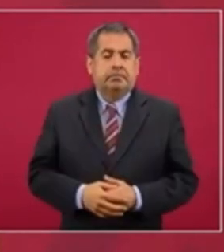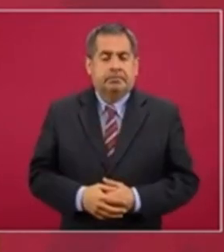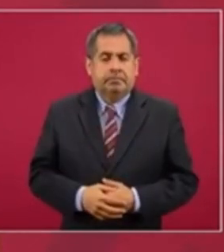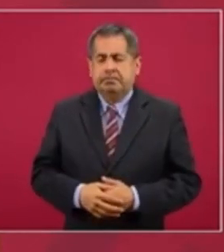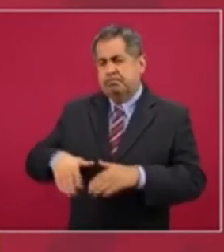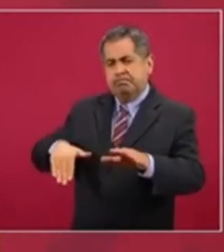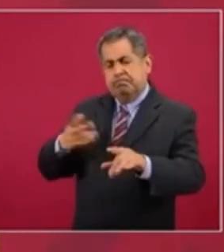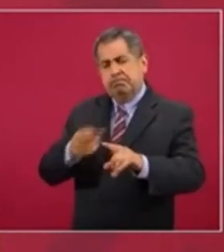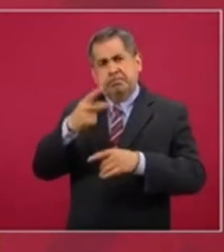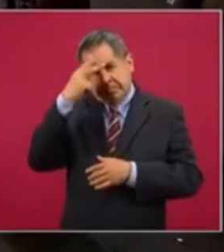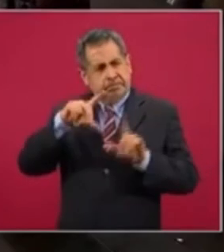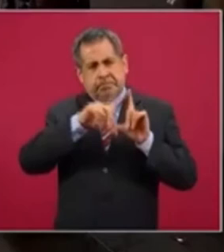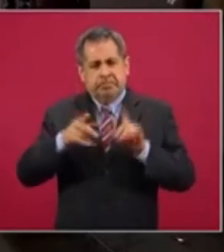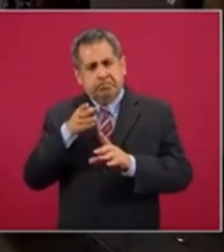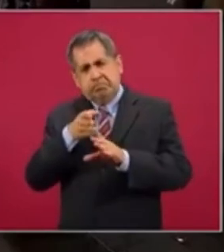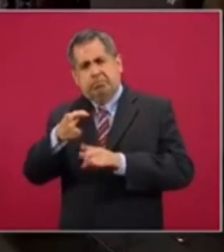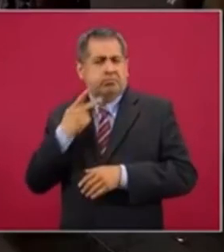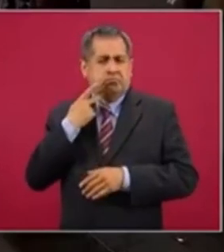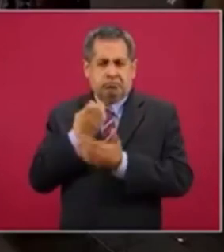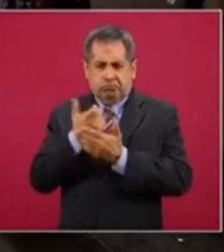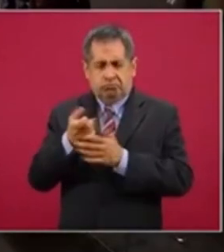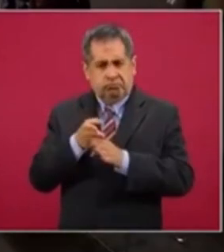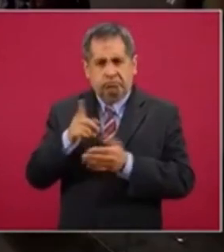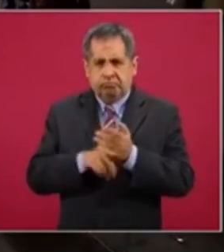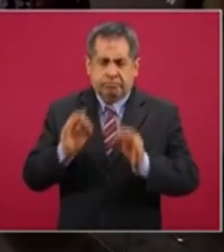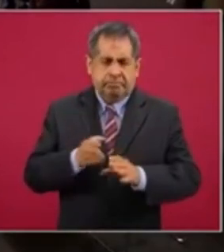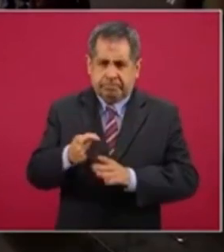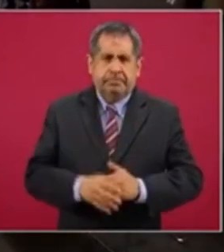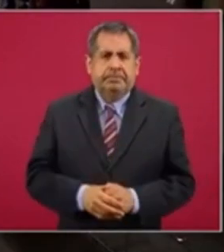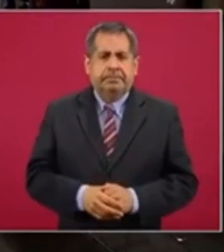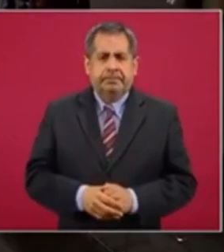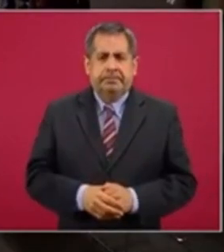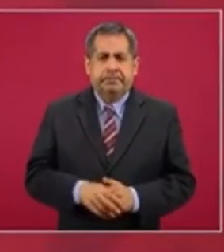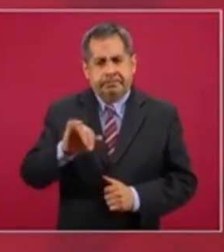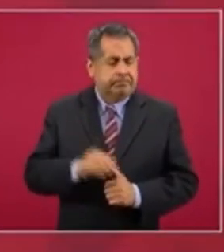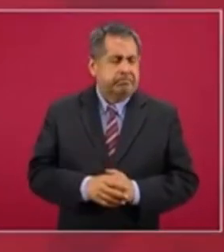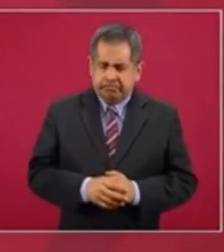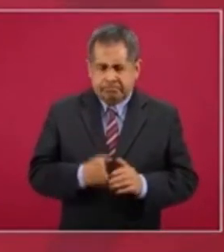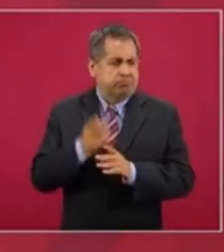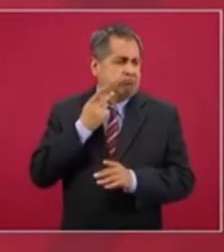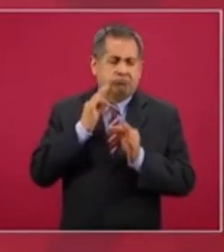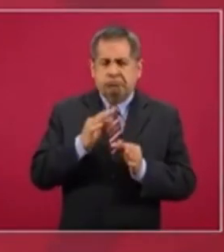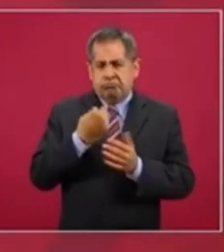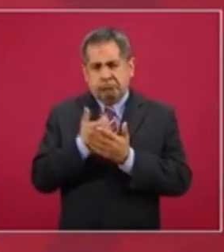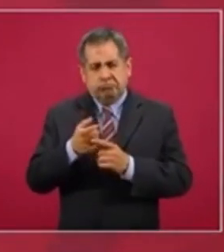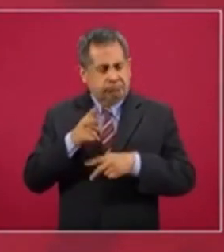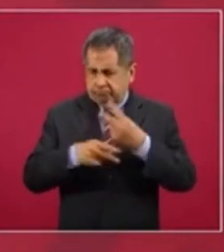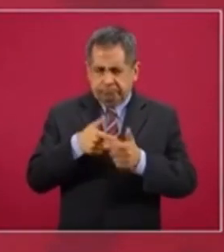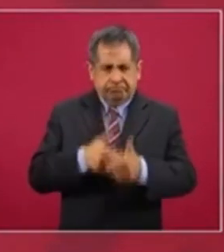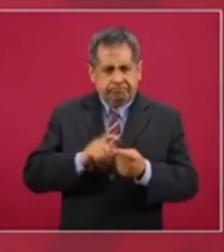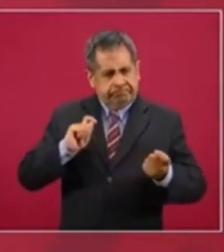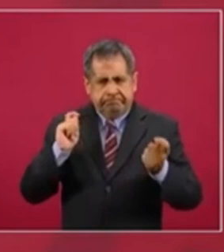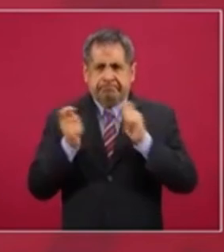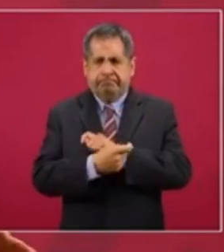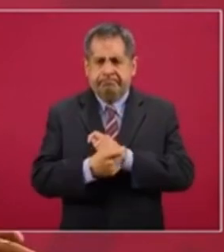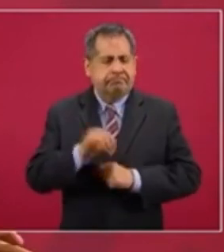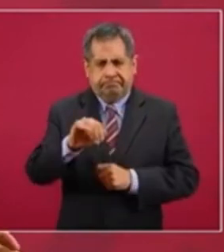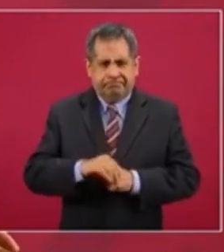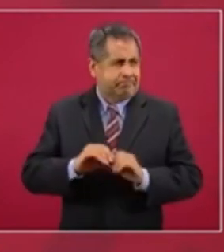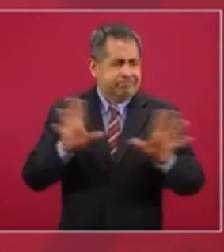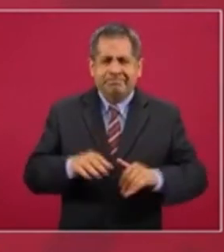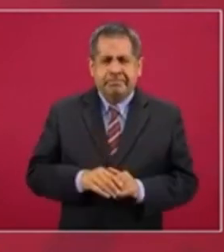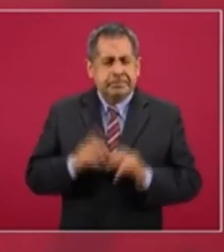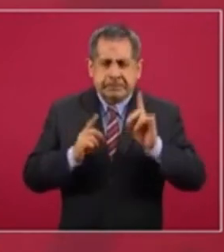decir el rumbo. ¿México tiene rumbo político y económico, señor presidente? Sí. Y vamos hacia la transformación del país, sin ninguna